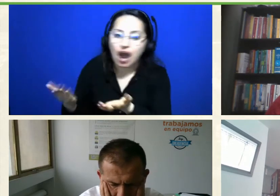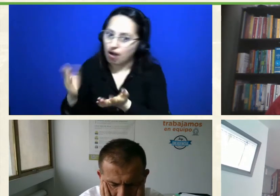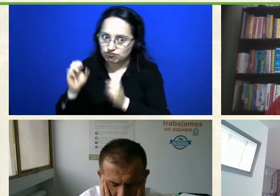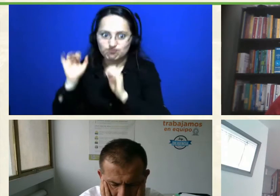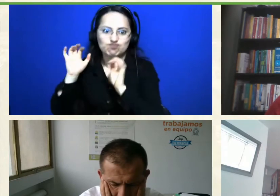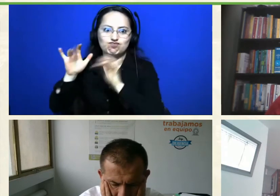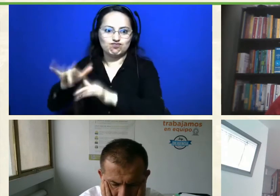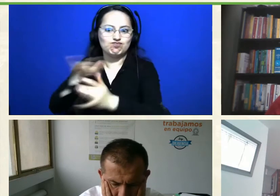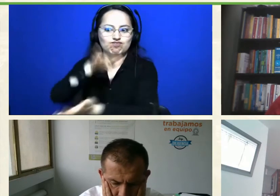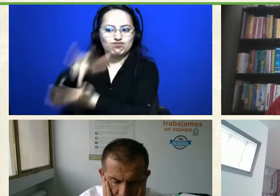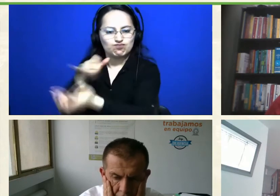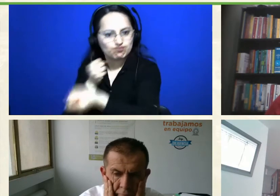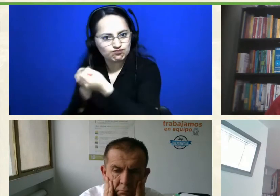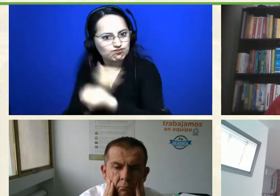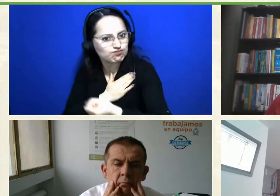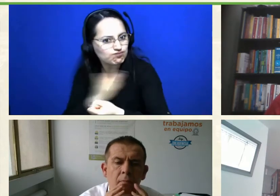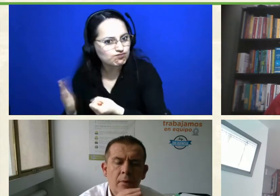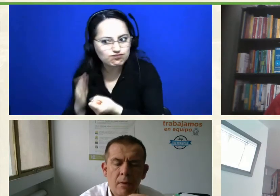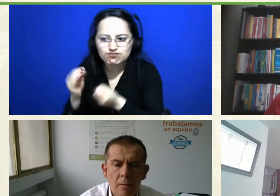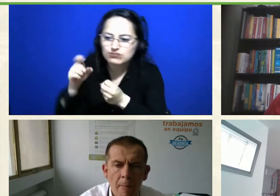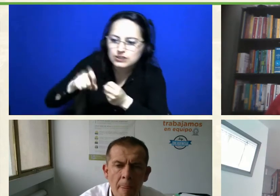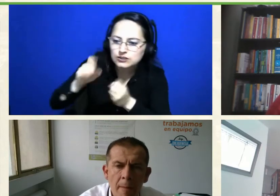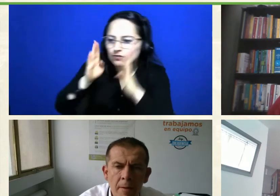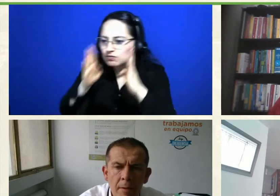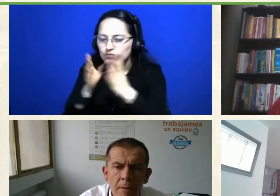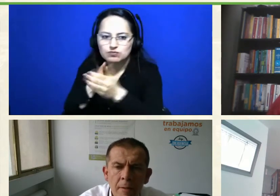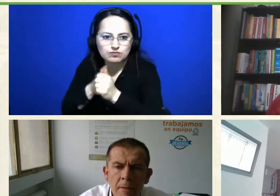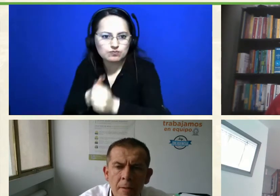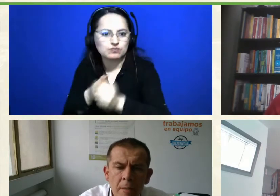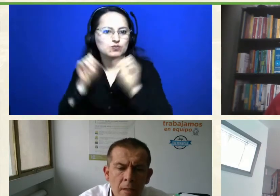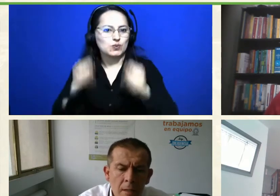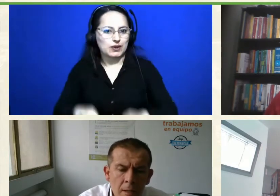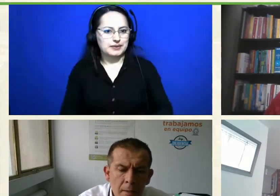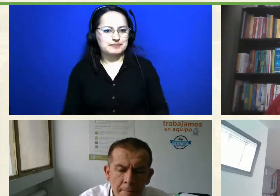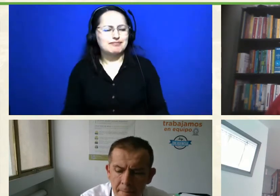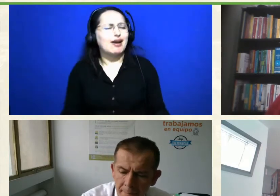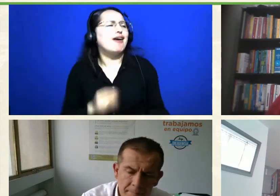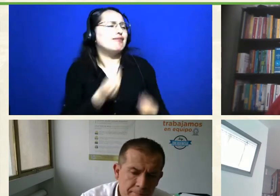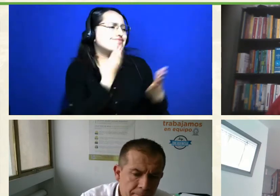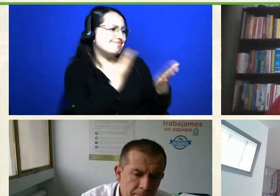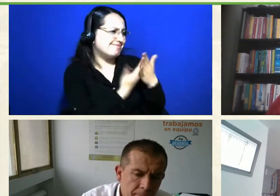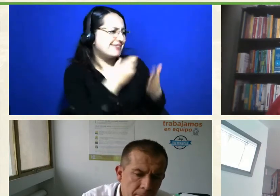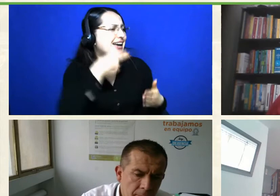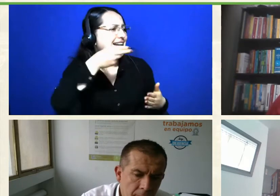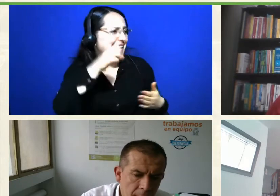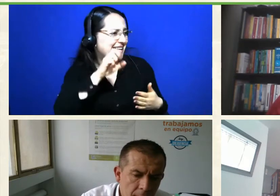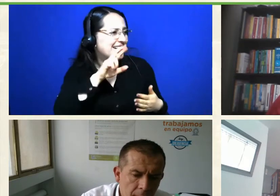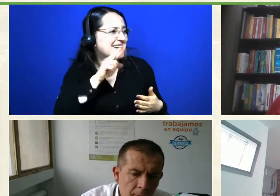ahí estamos totalmente prestos a atender esto. Qué bueno, gracias, Hernán. Doctor Hernando Arenas,